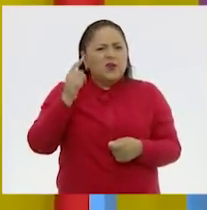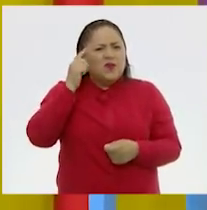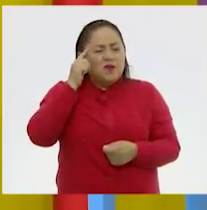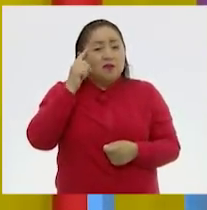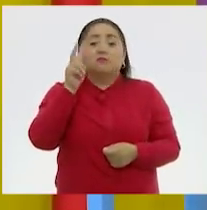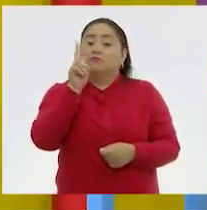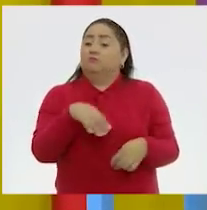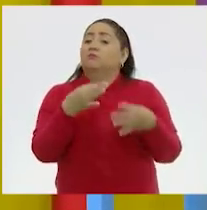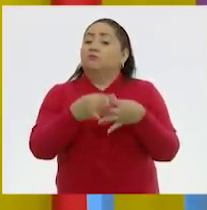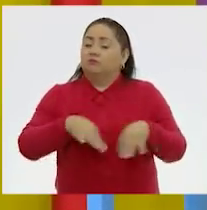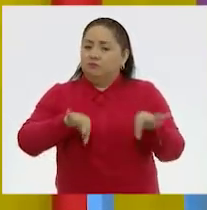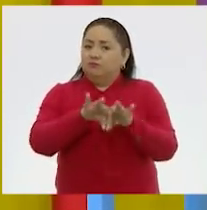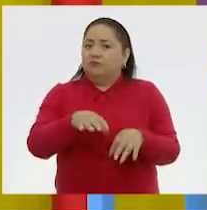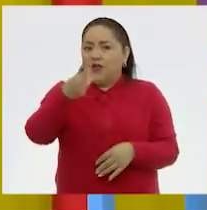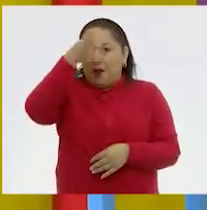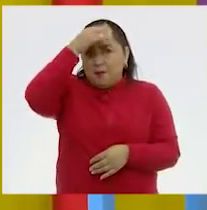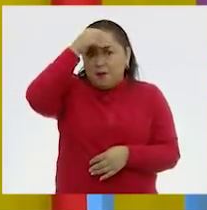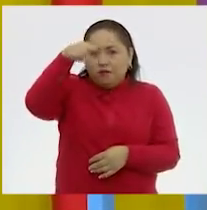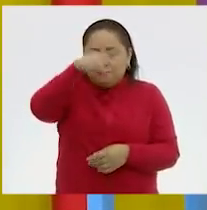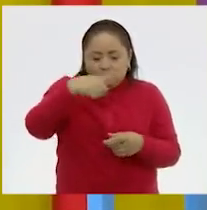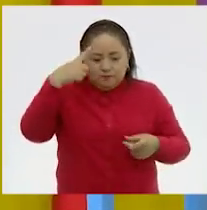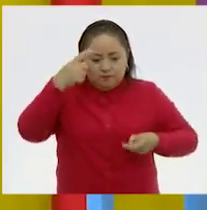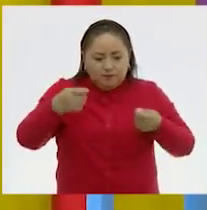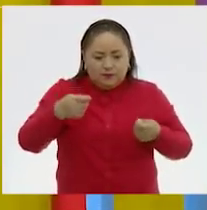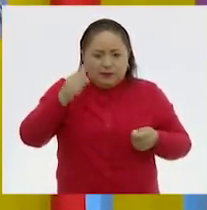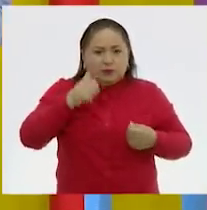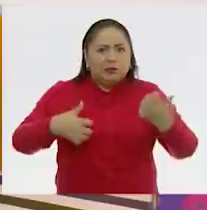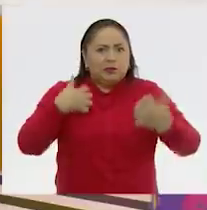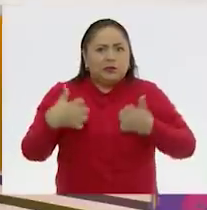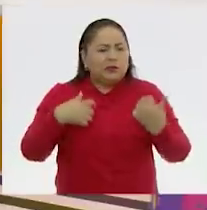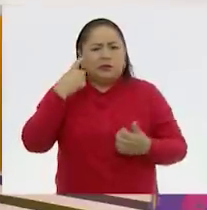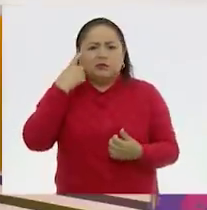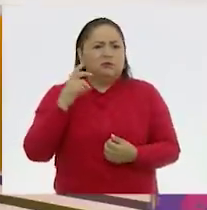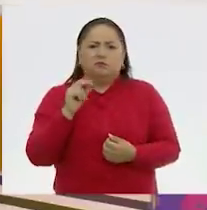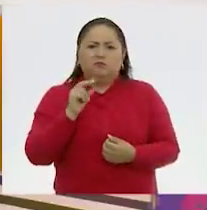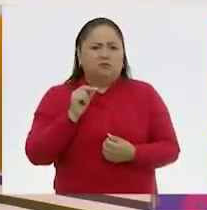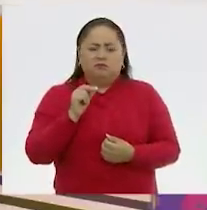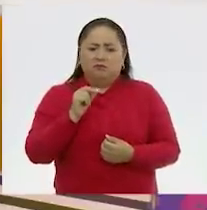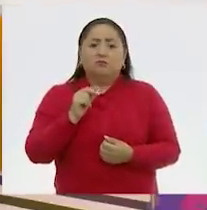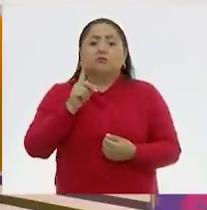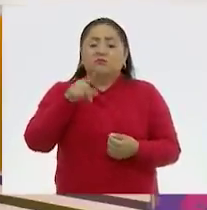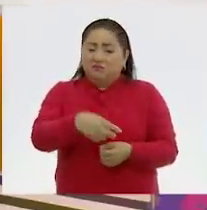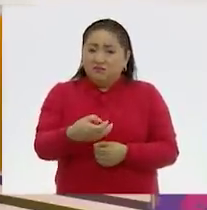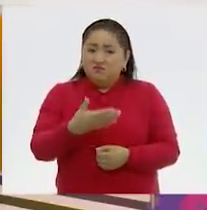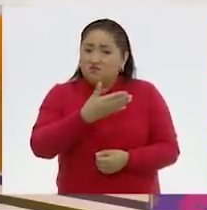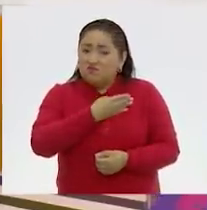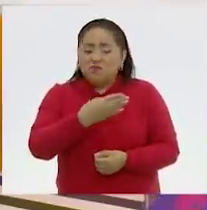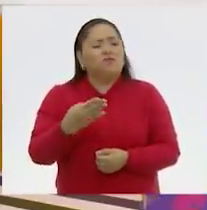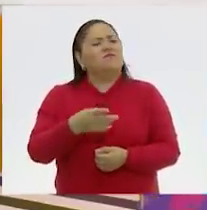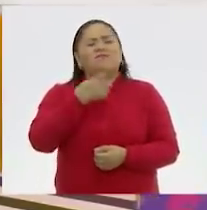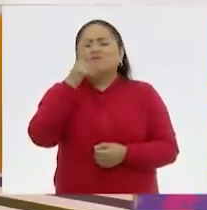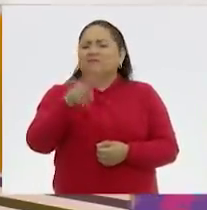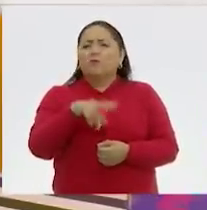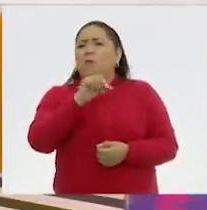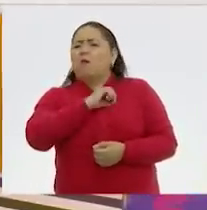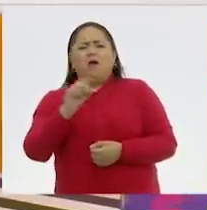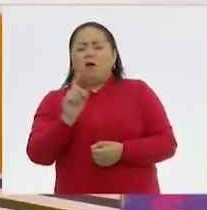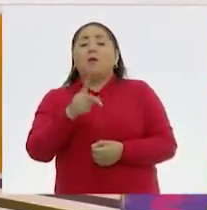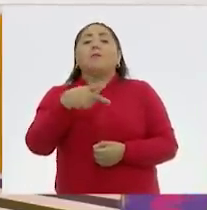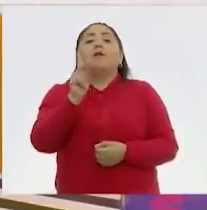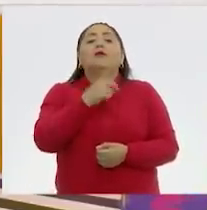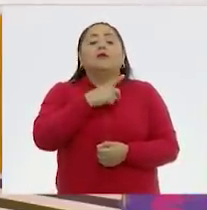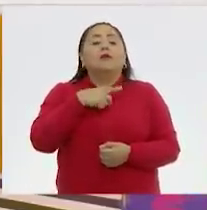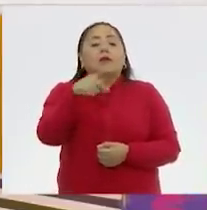Bien importante aprender a controlar, además. Claro. Las emociones no son buenas ni son malas.